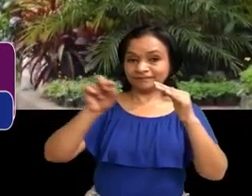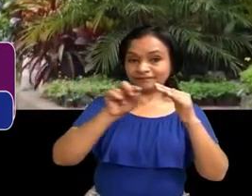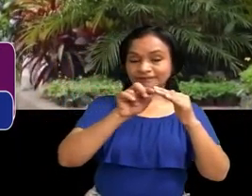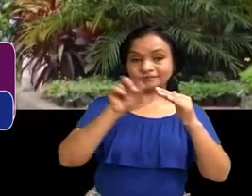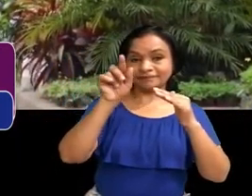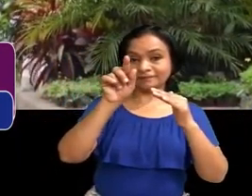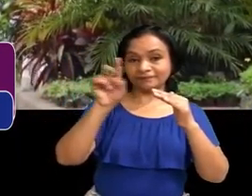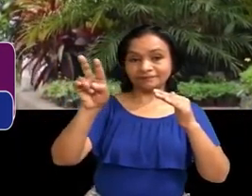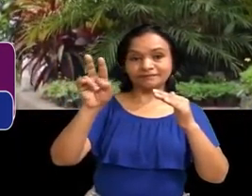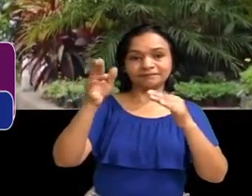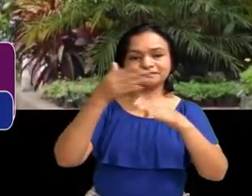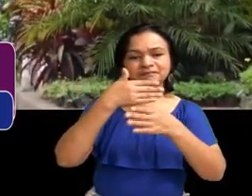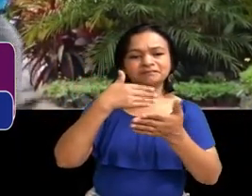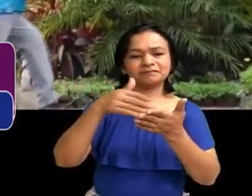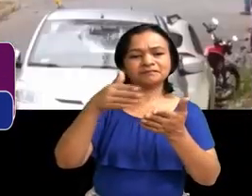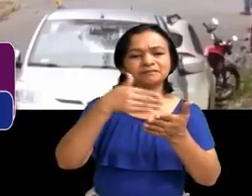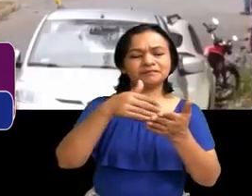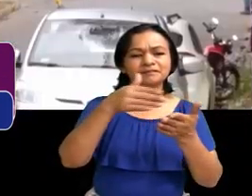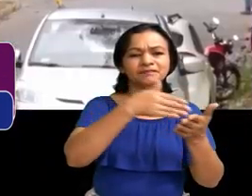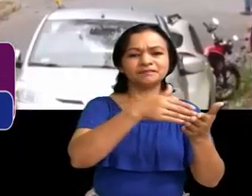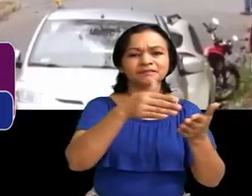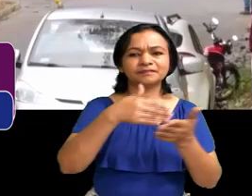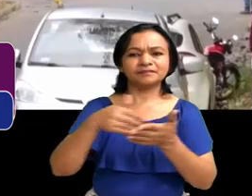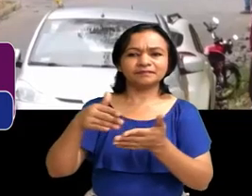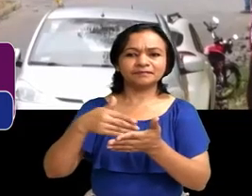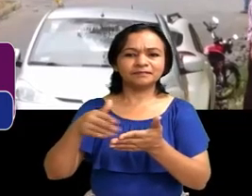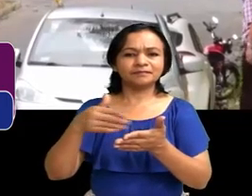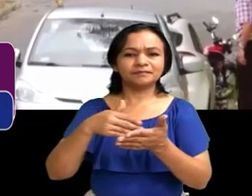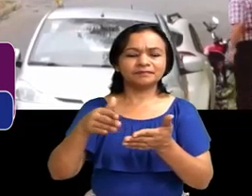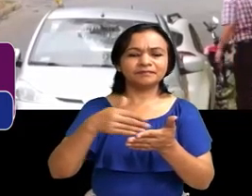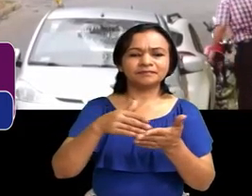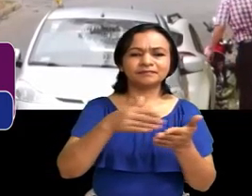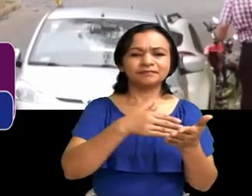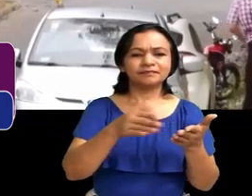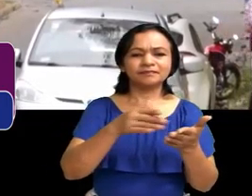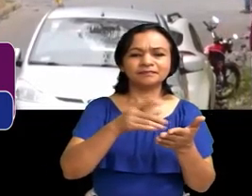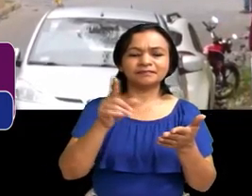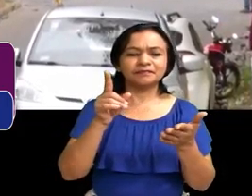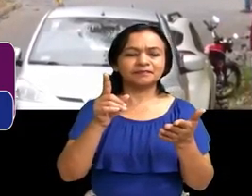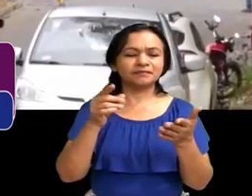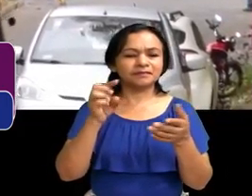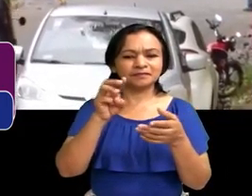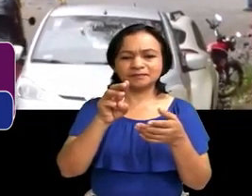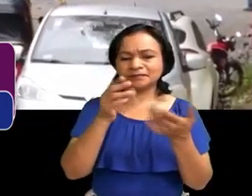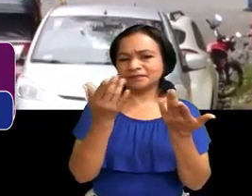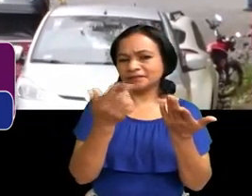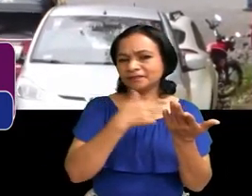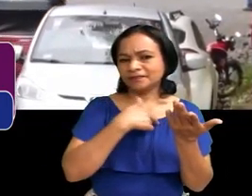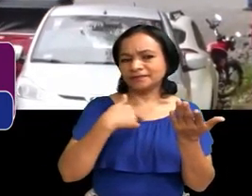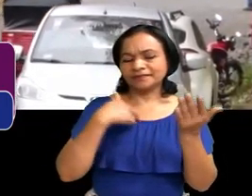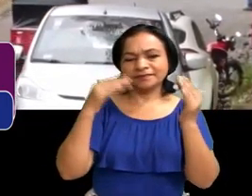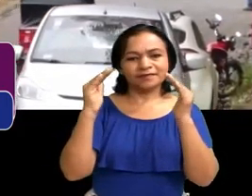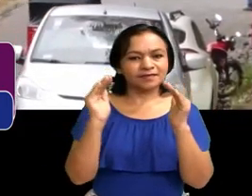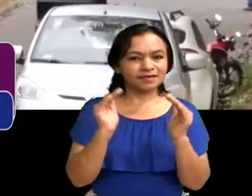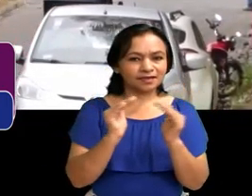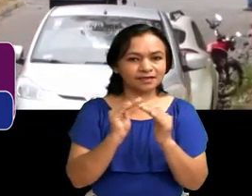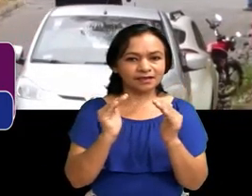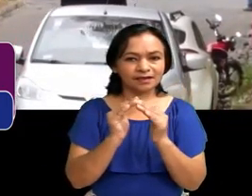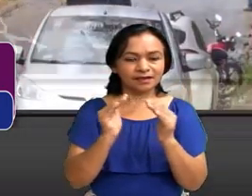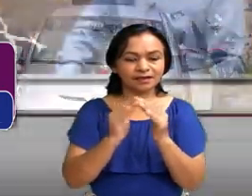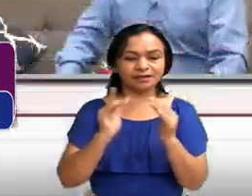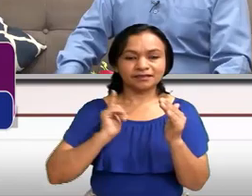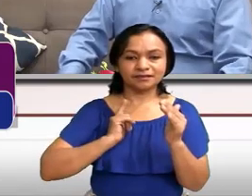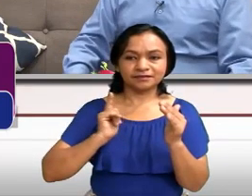ya es más fácil poder llevar, como se le llama en el medio, la última milla, que es llegar a la vivienda y